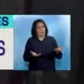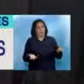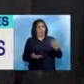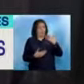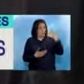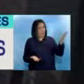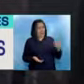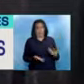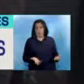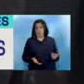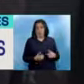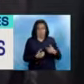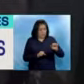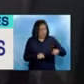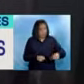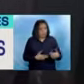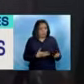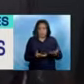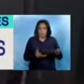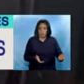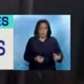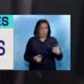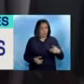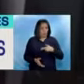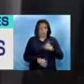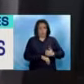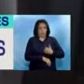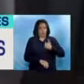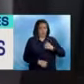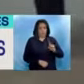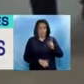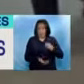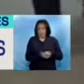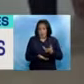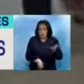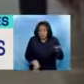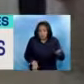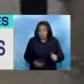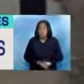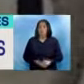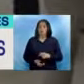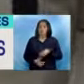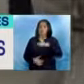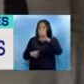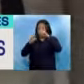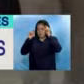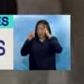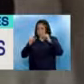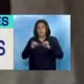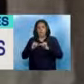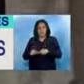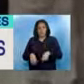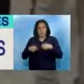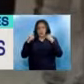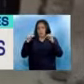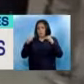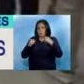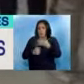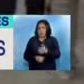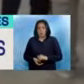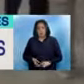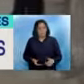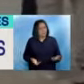debe de ser así, que lo vamos a atender. Sí. Nosotros no tenemos la culpa que no te paguen. Sin embargo, las enfermeras continuaron con su paro y dijeron que